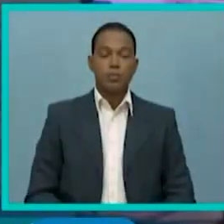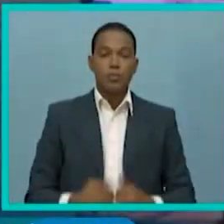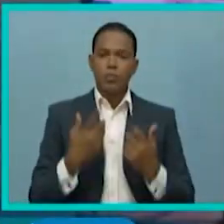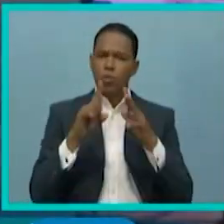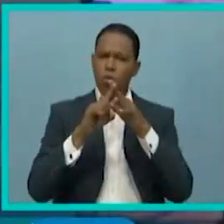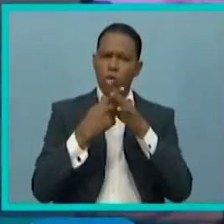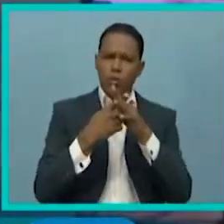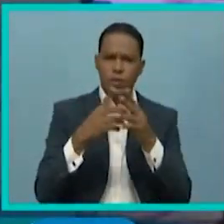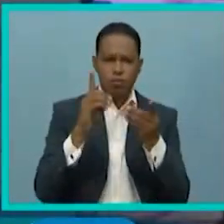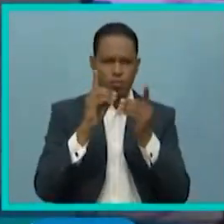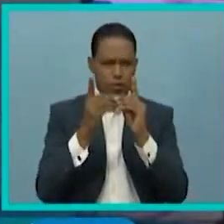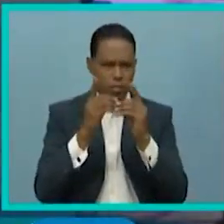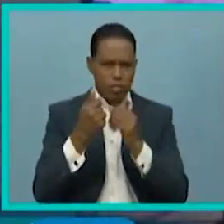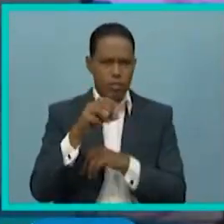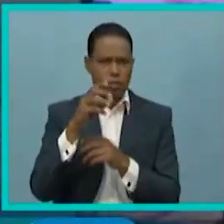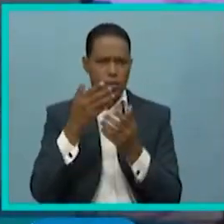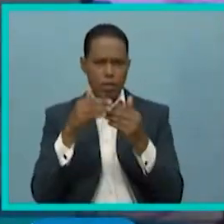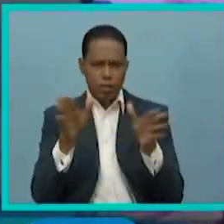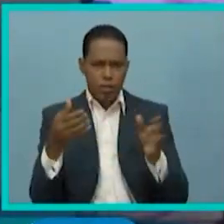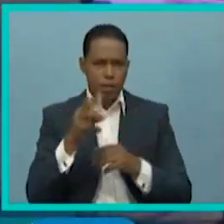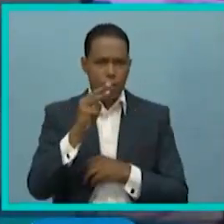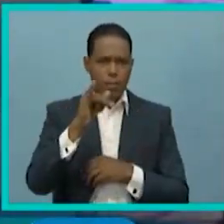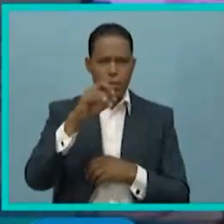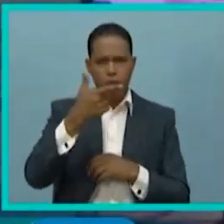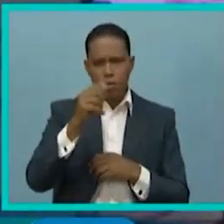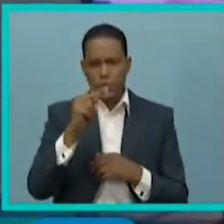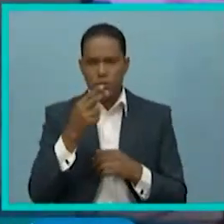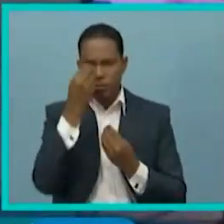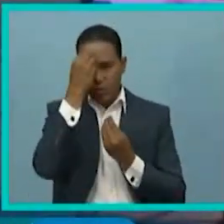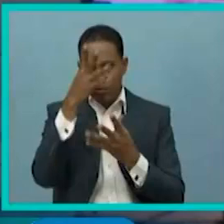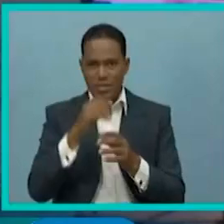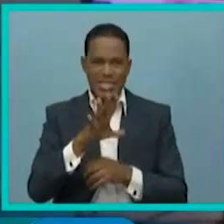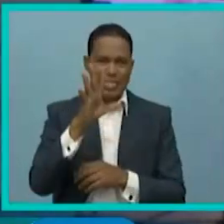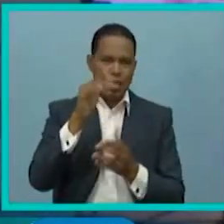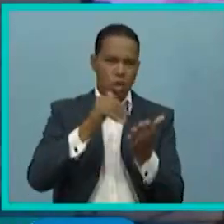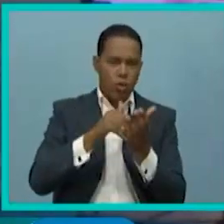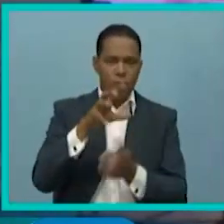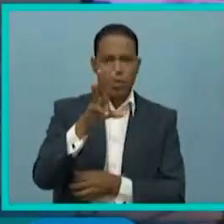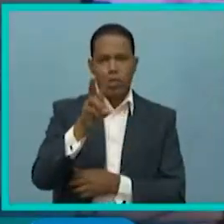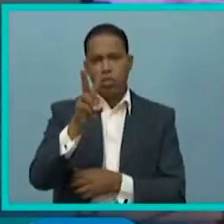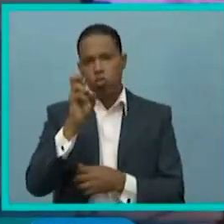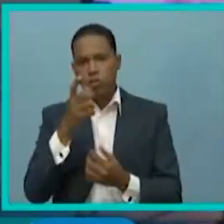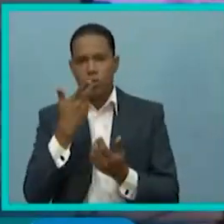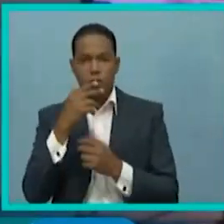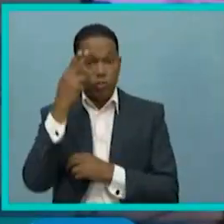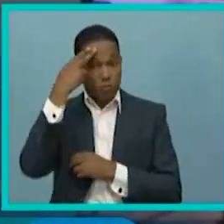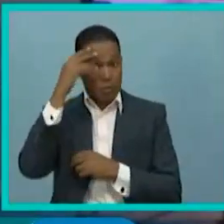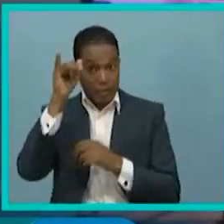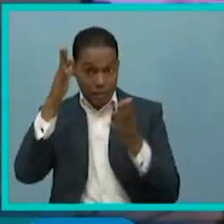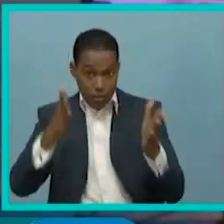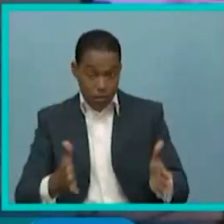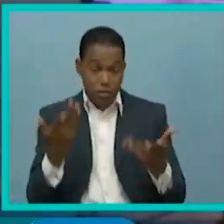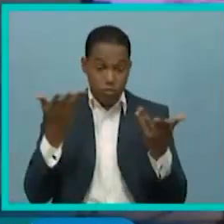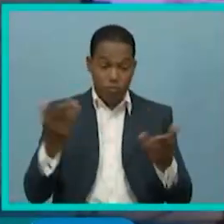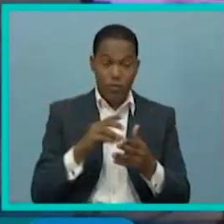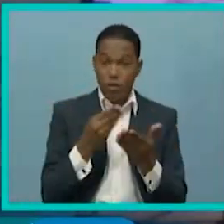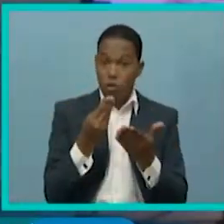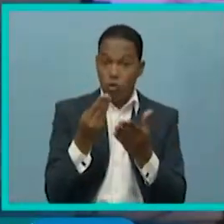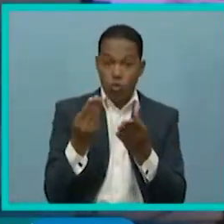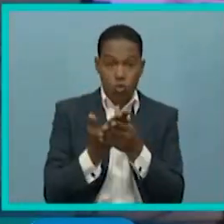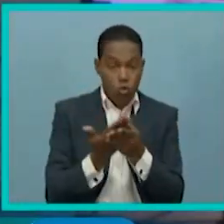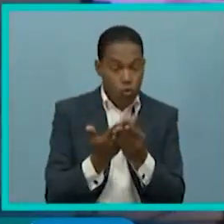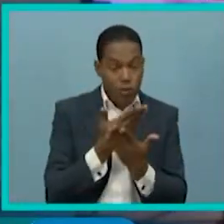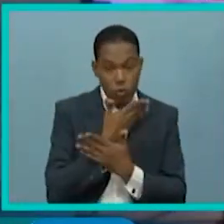Vamos a empezar con la Dirección General de Migración, quien informó la detención de 5.248 nacionales haitianos indocumentados en el país en los